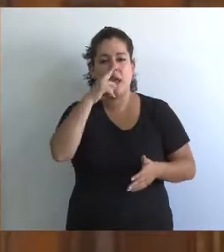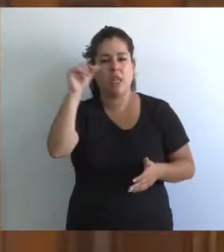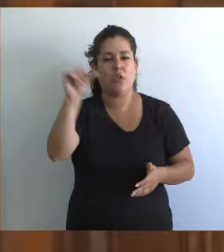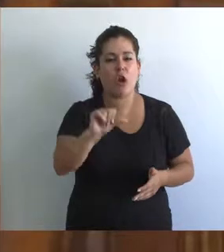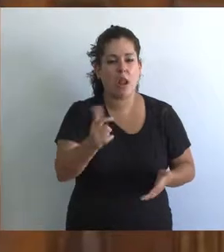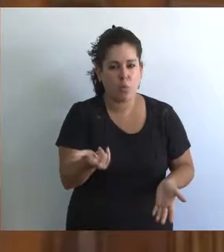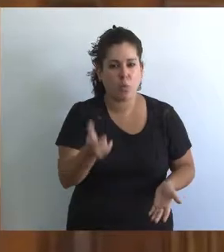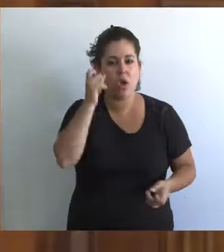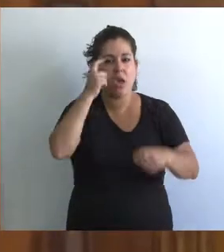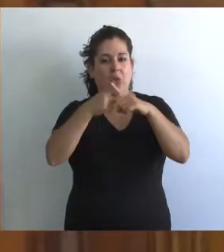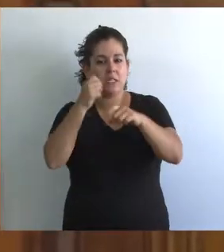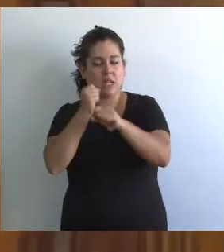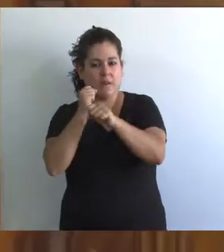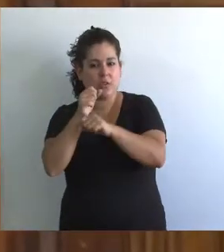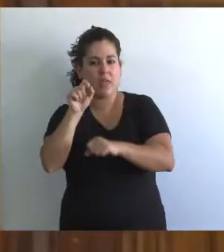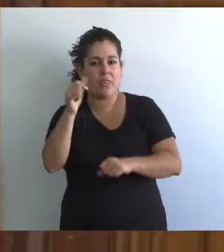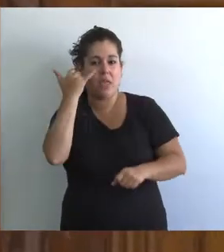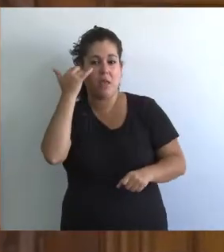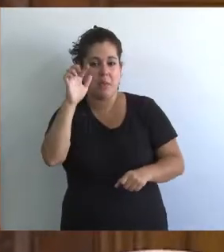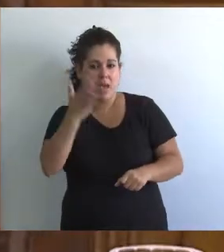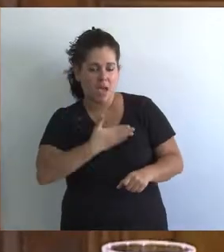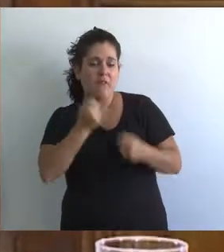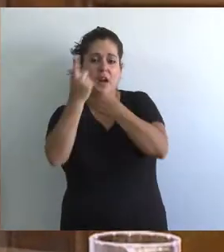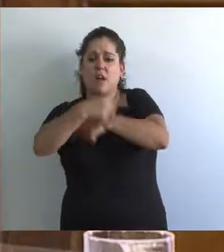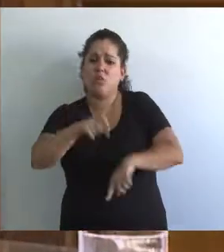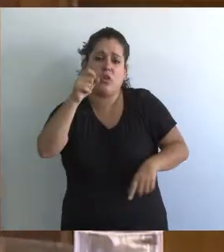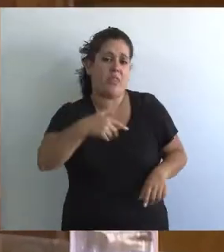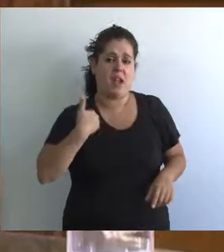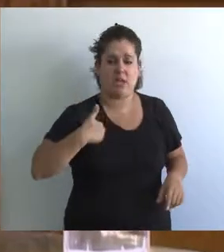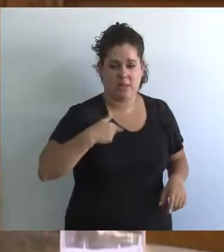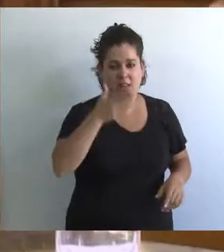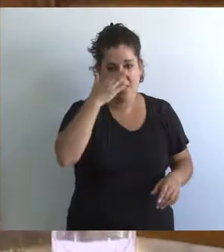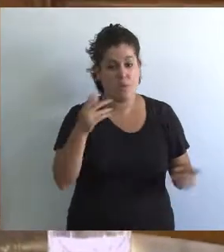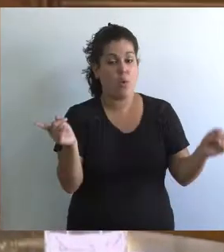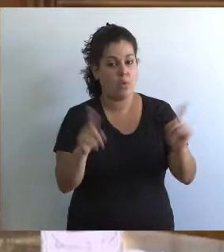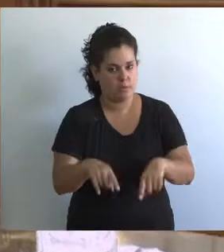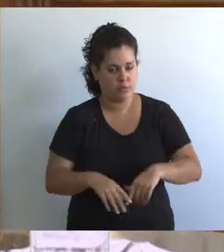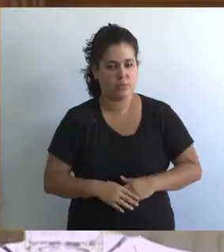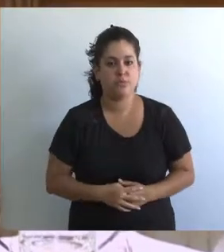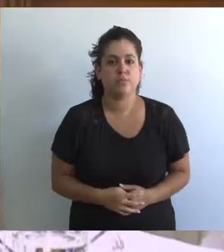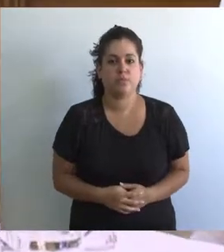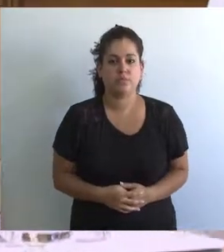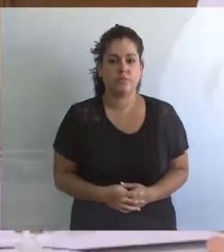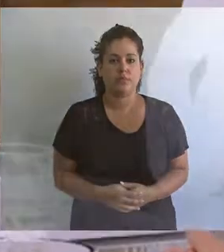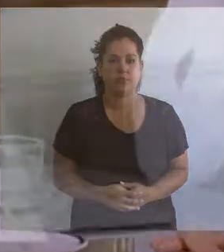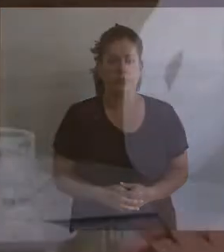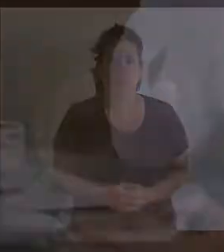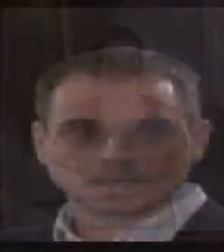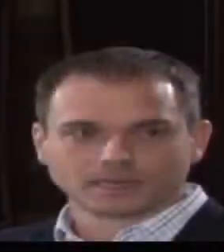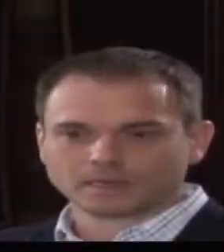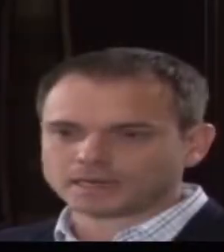de la nacionalización de hidrocarburos, de los extrabajadores de YPF, los recursos de la Argentina. Volvemos.